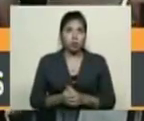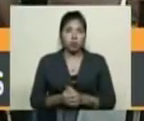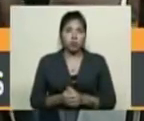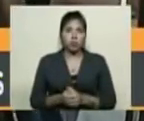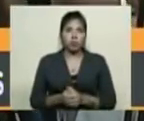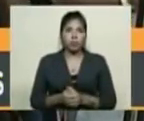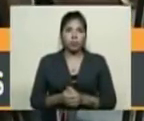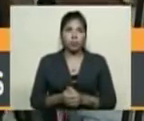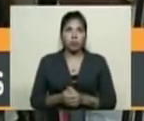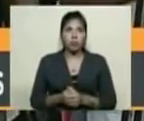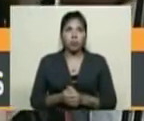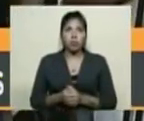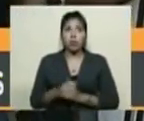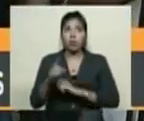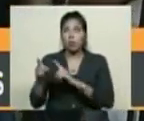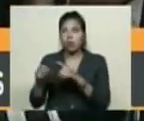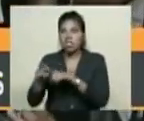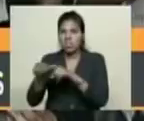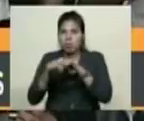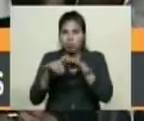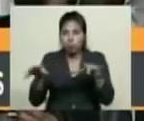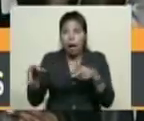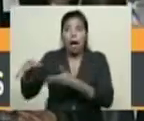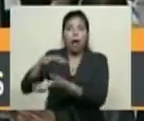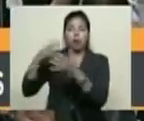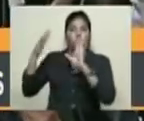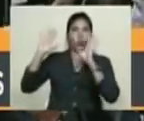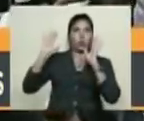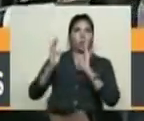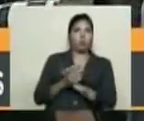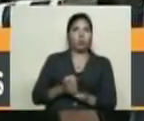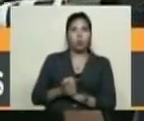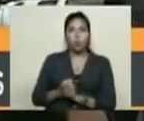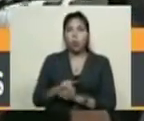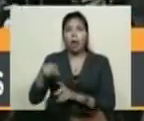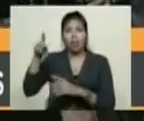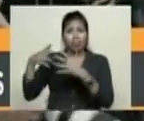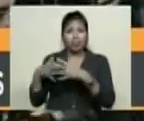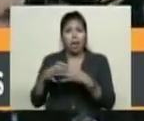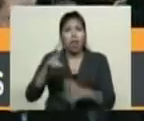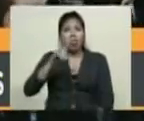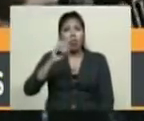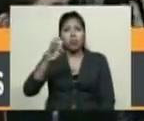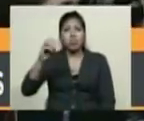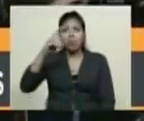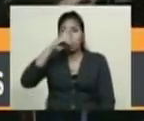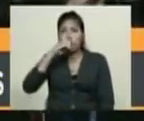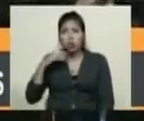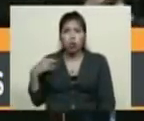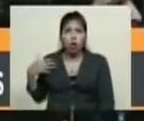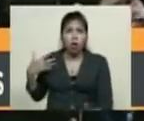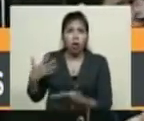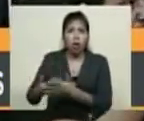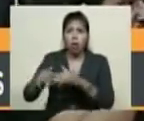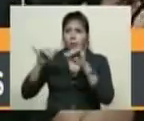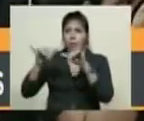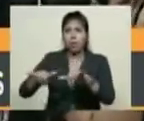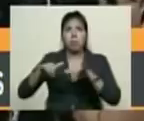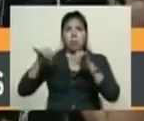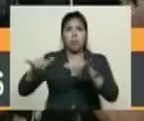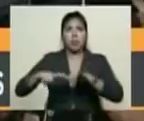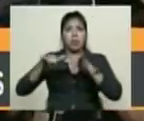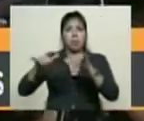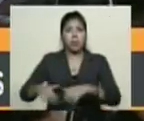Y va creando problemas, no es la primera vez. El imperialismo tiene 200 años intrigando contra la unión de nuestros